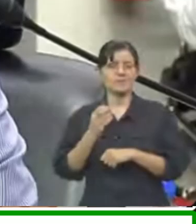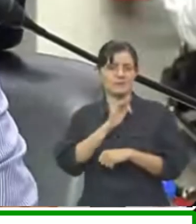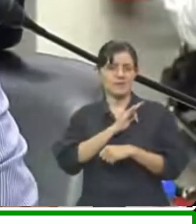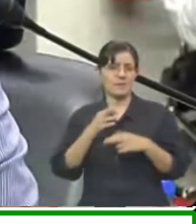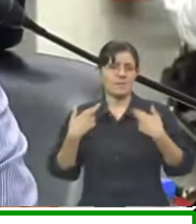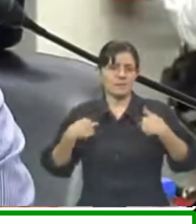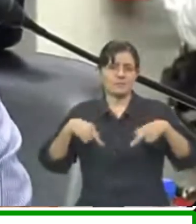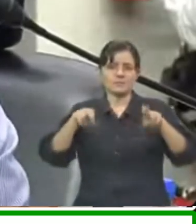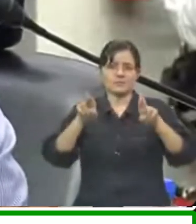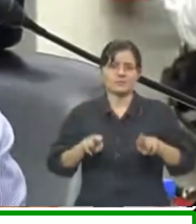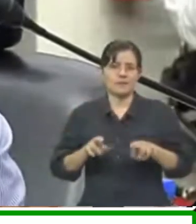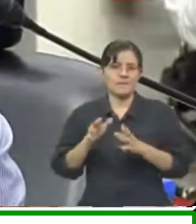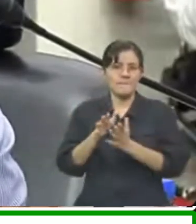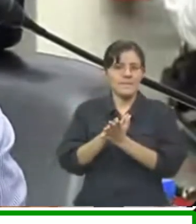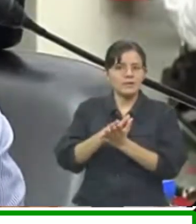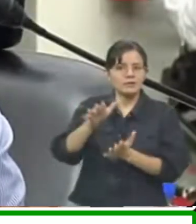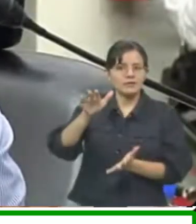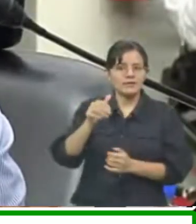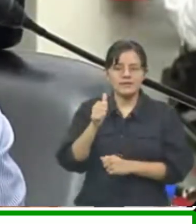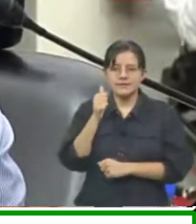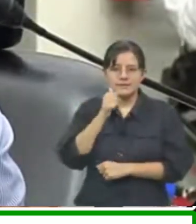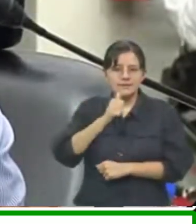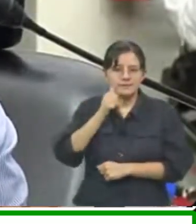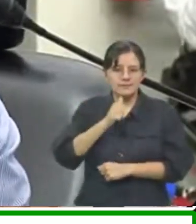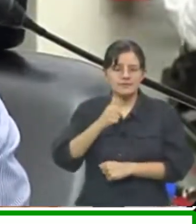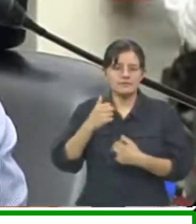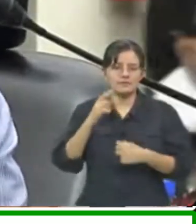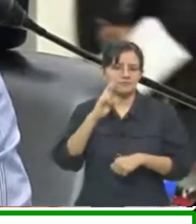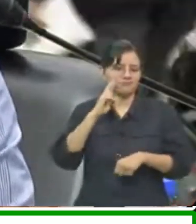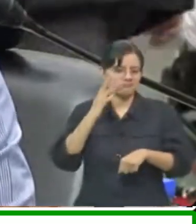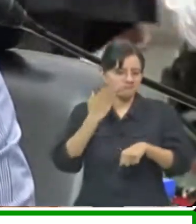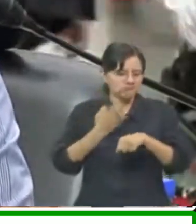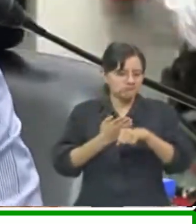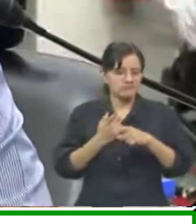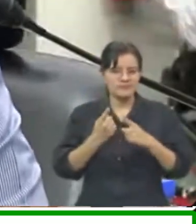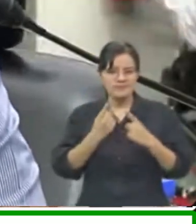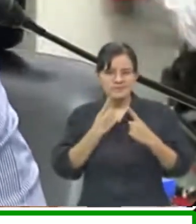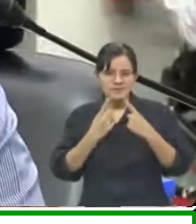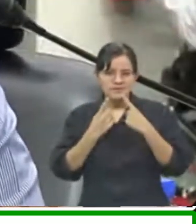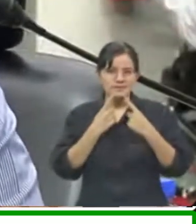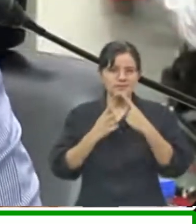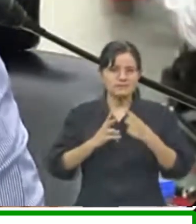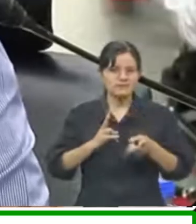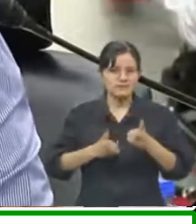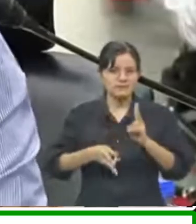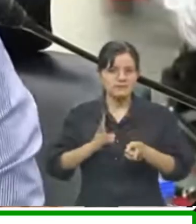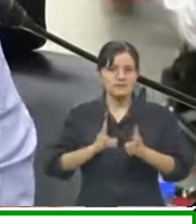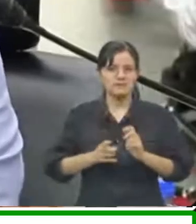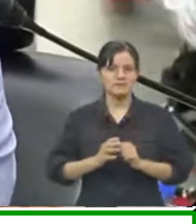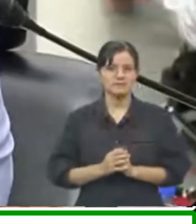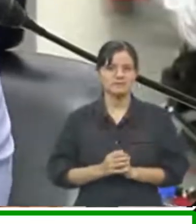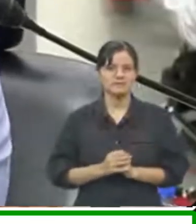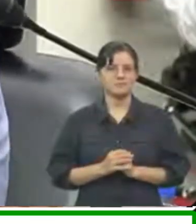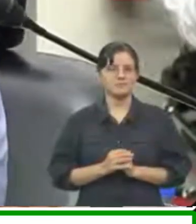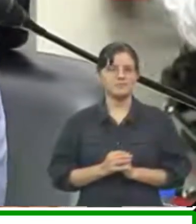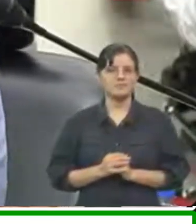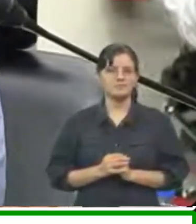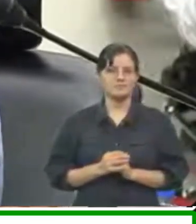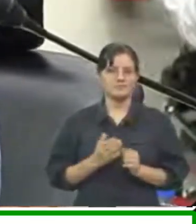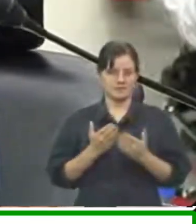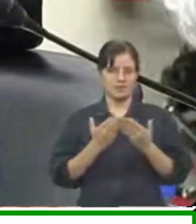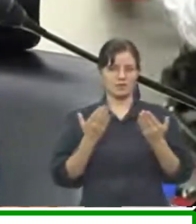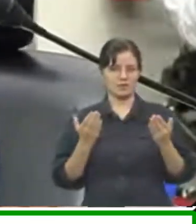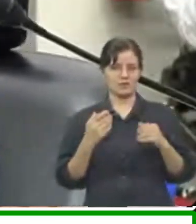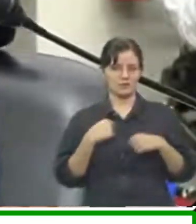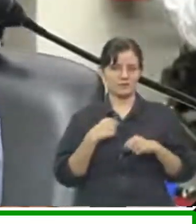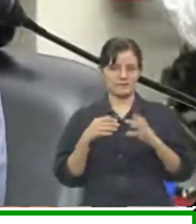mayoría con responsabilidad, por supuesto, con diálogo. Y en esa parte, entro ya a la parte